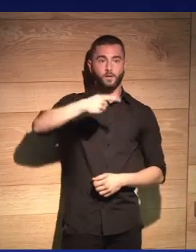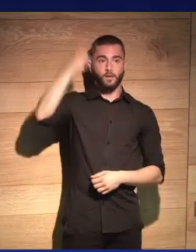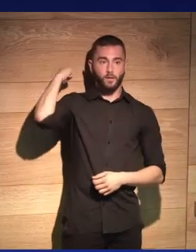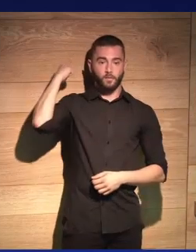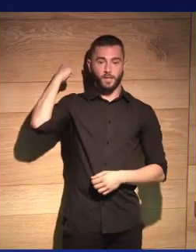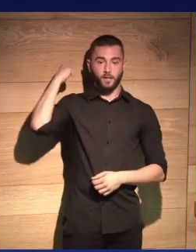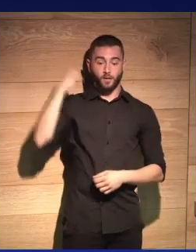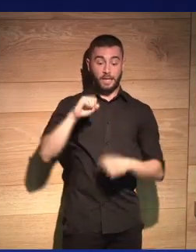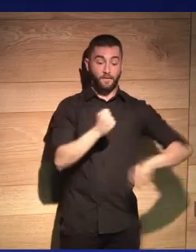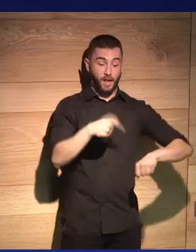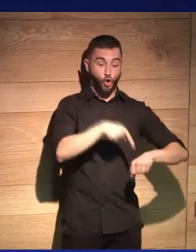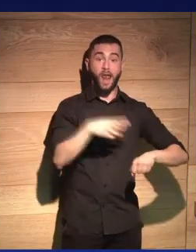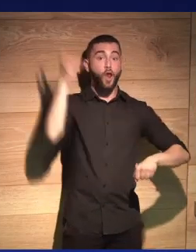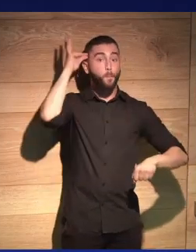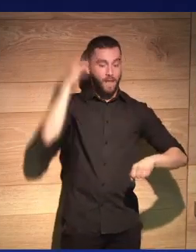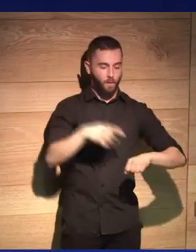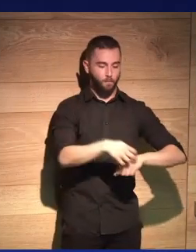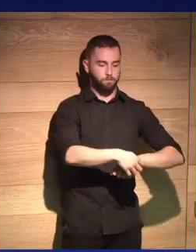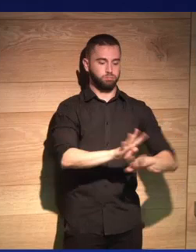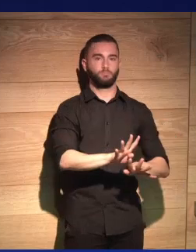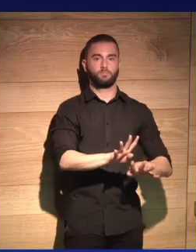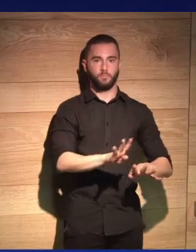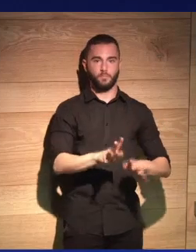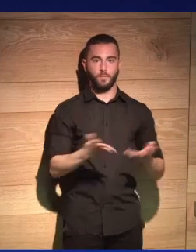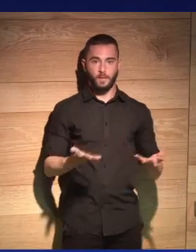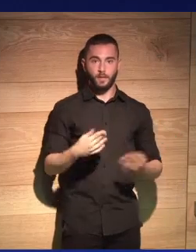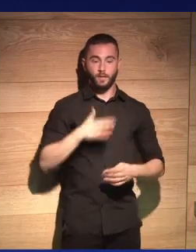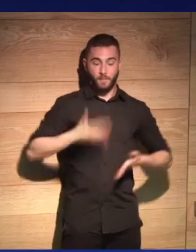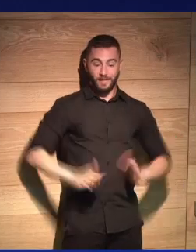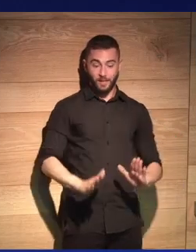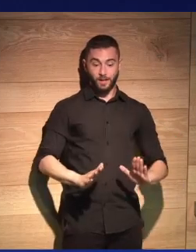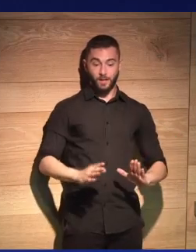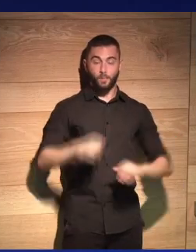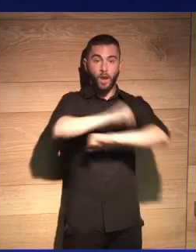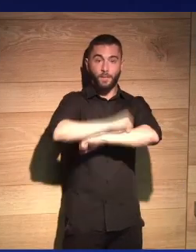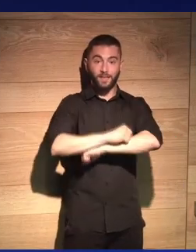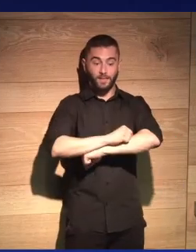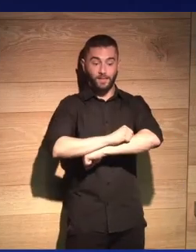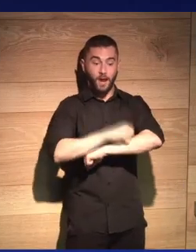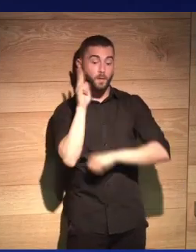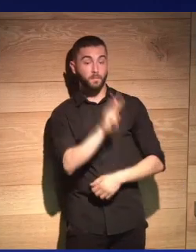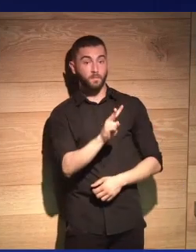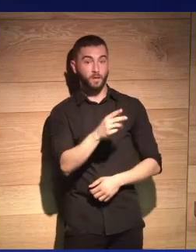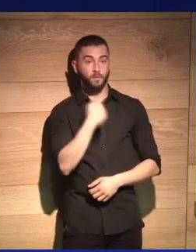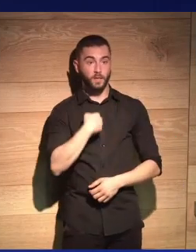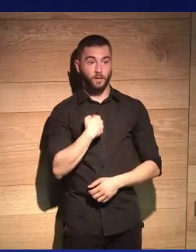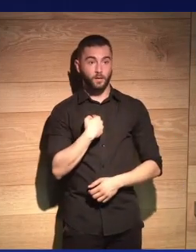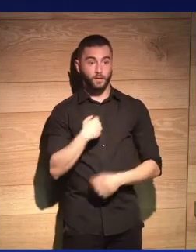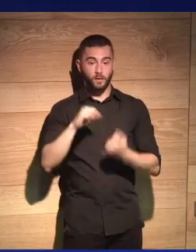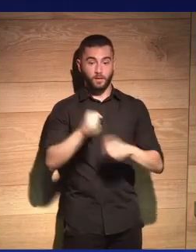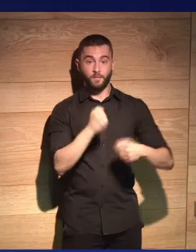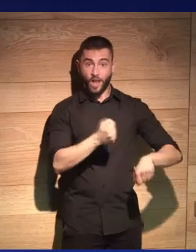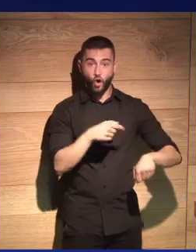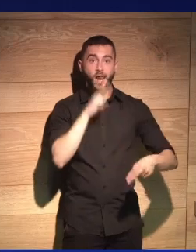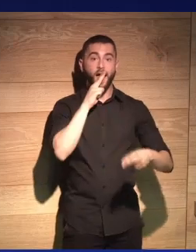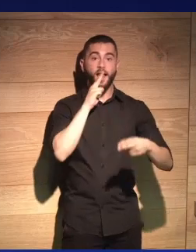como punk. Y mi hija, al ver por la ventana la fregona, me dijo, fregona en inglés se dice mop,